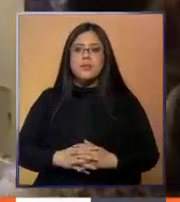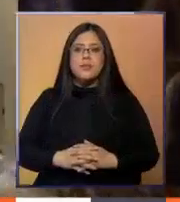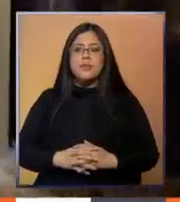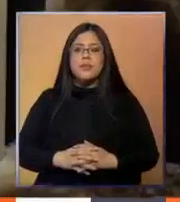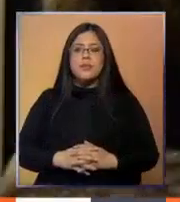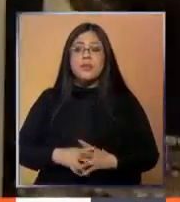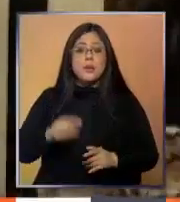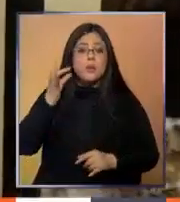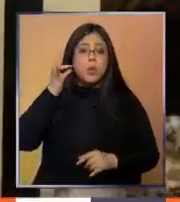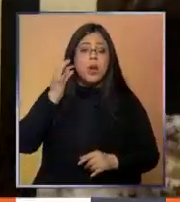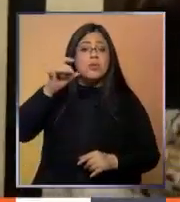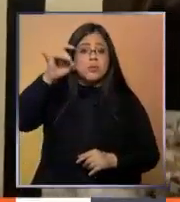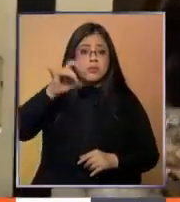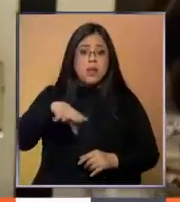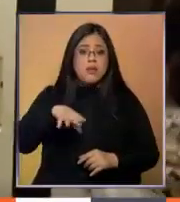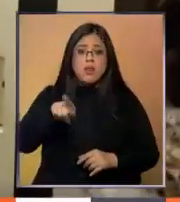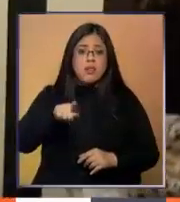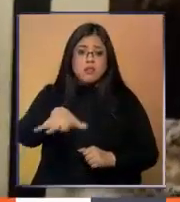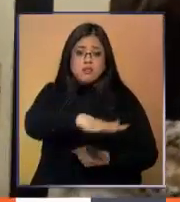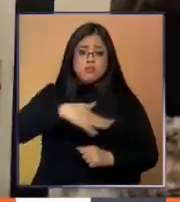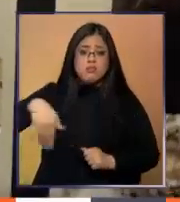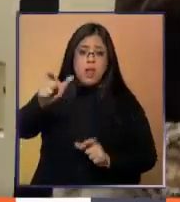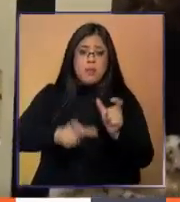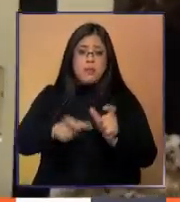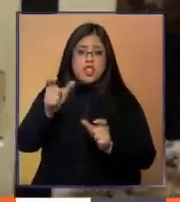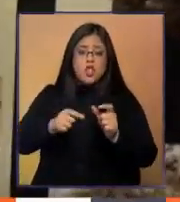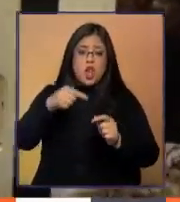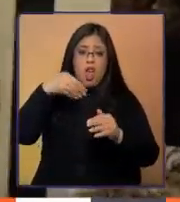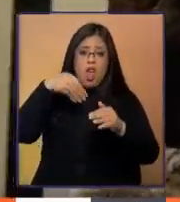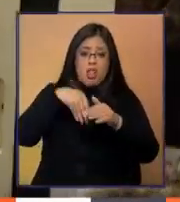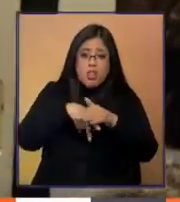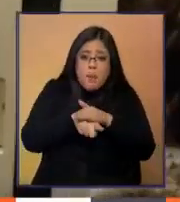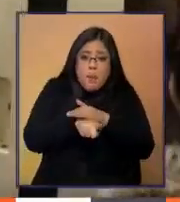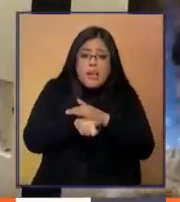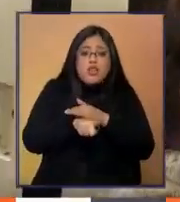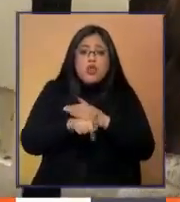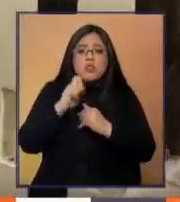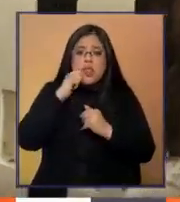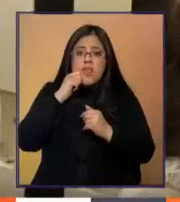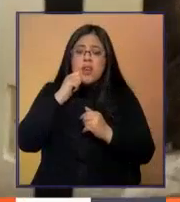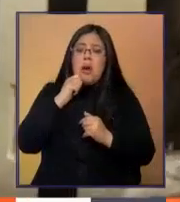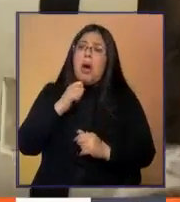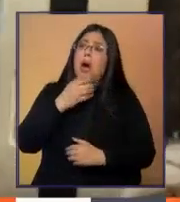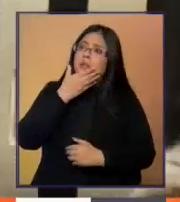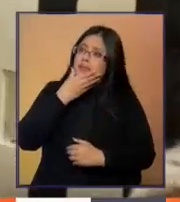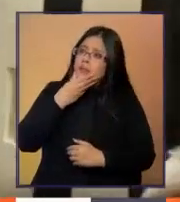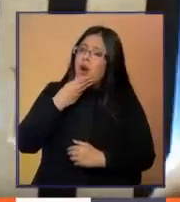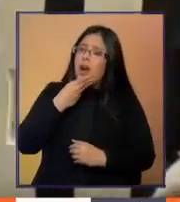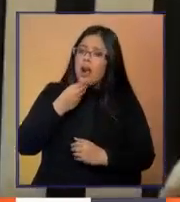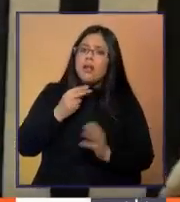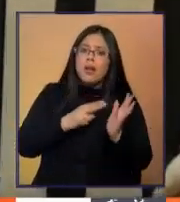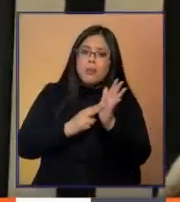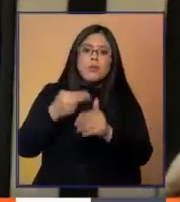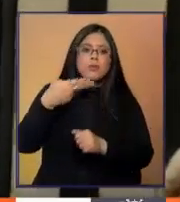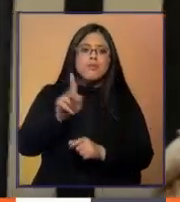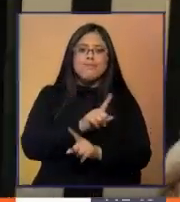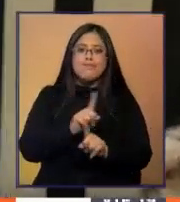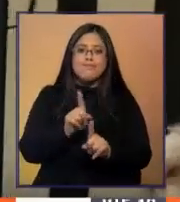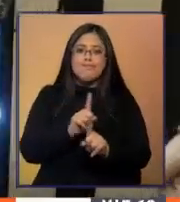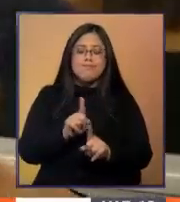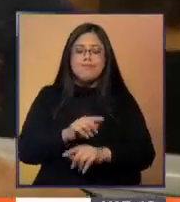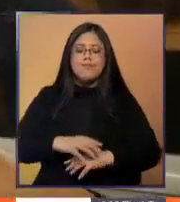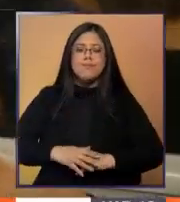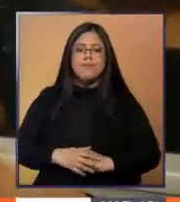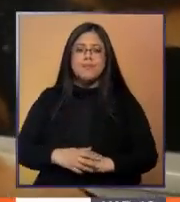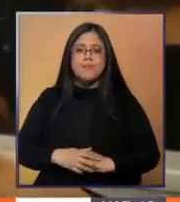que no todos los que viajan junto a ella aprecian su presentación. Da miedo decir esto y eso es pura culpa del